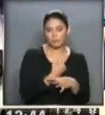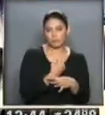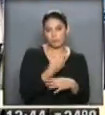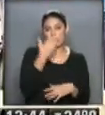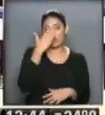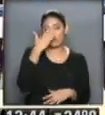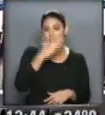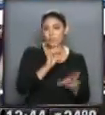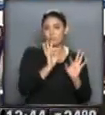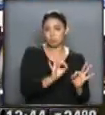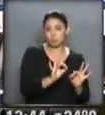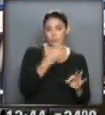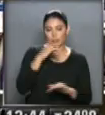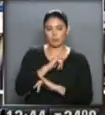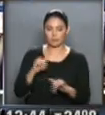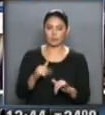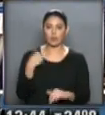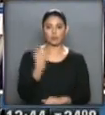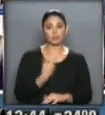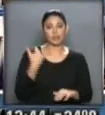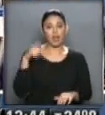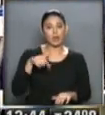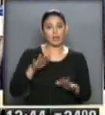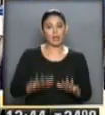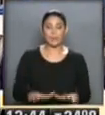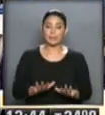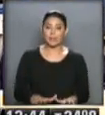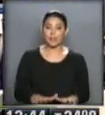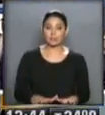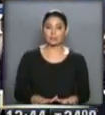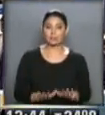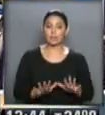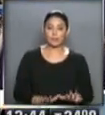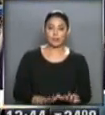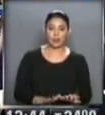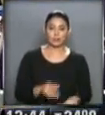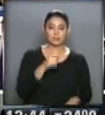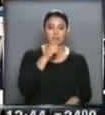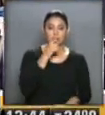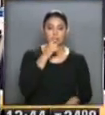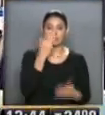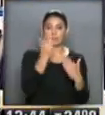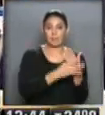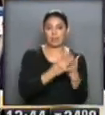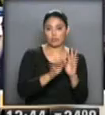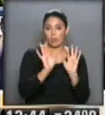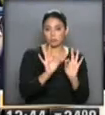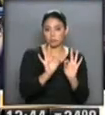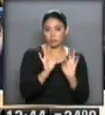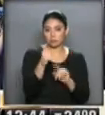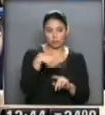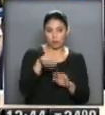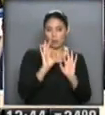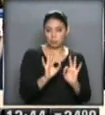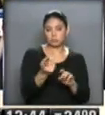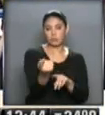supuesto, de primera mano. Estamos aguardando ante el hecho de que cuando abandone el lugar, sí,